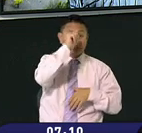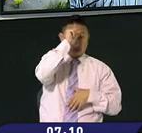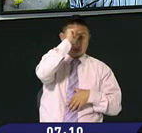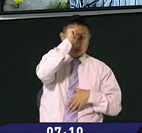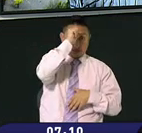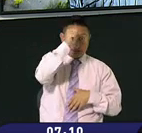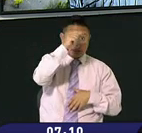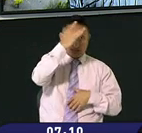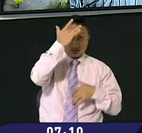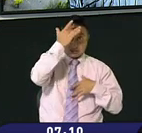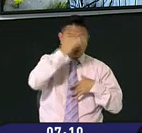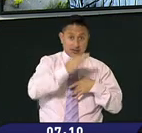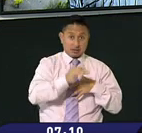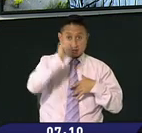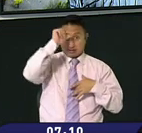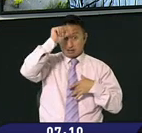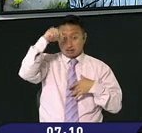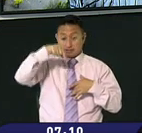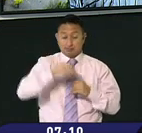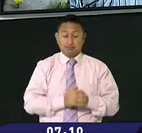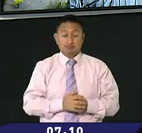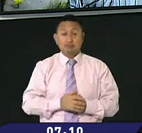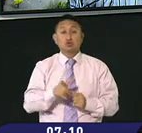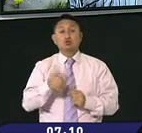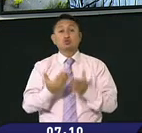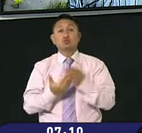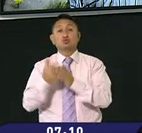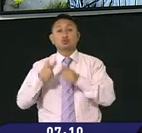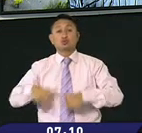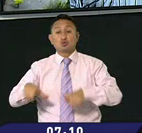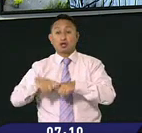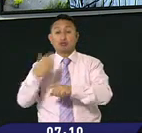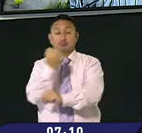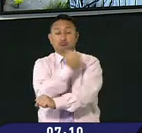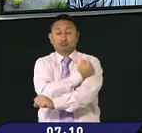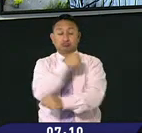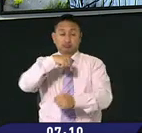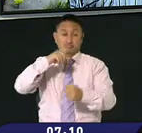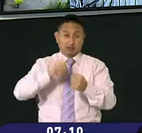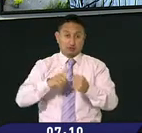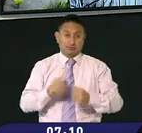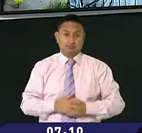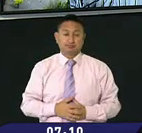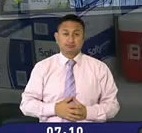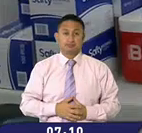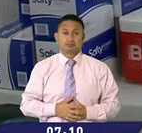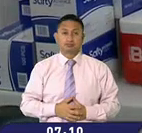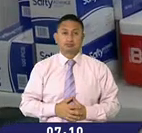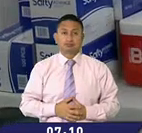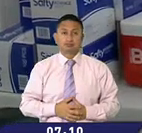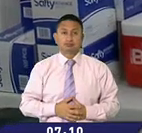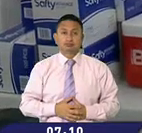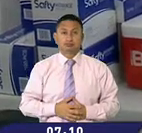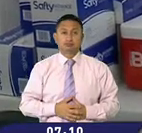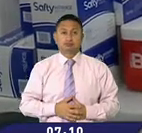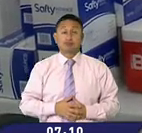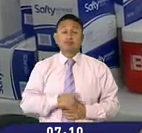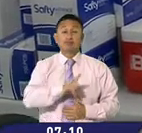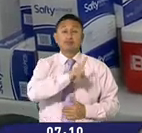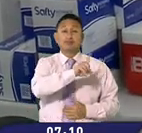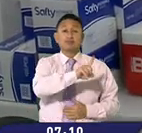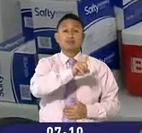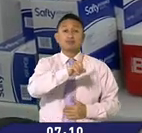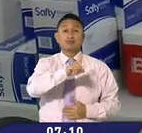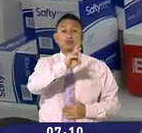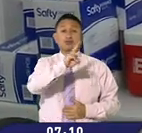nuevos puntos de vacunación en varios sectores de la ciudad de Quito. Al menos 116 puntos de vacunación existen